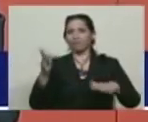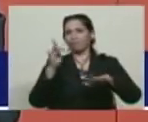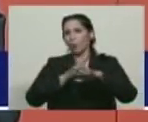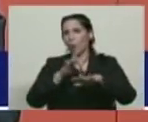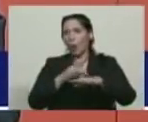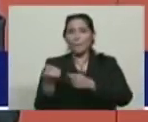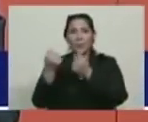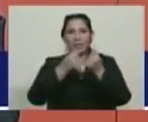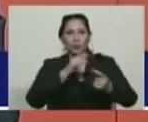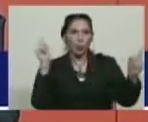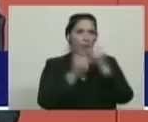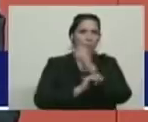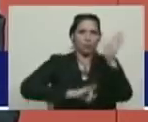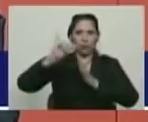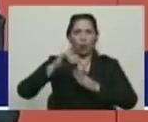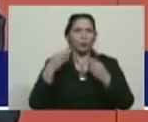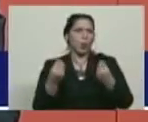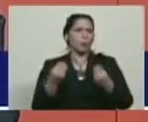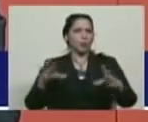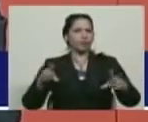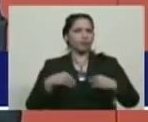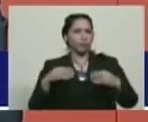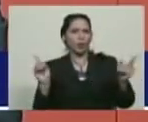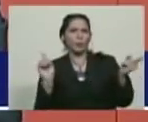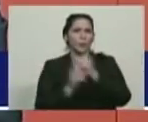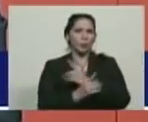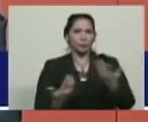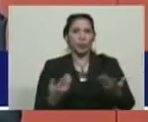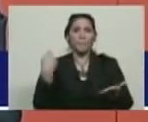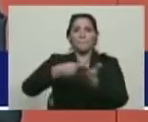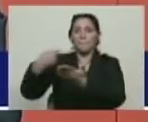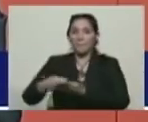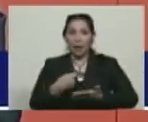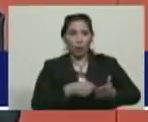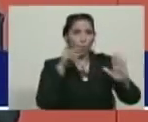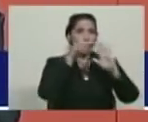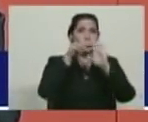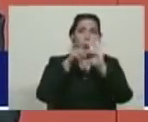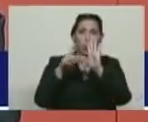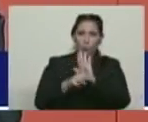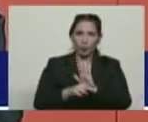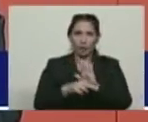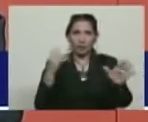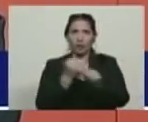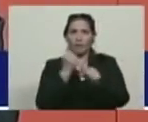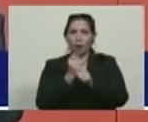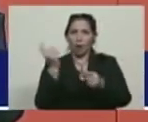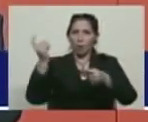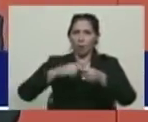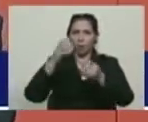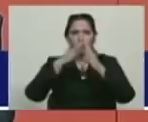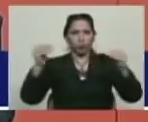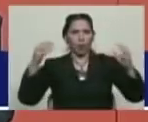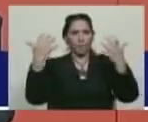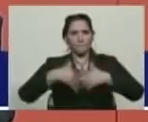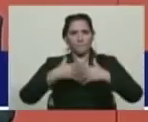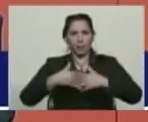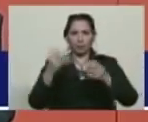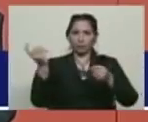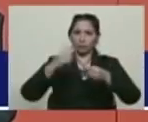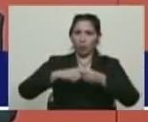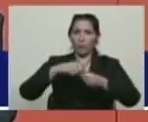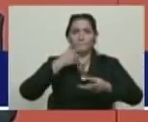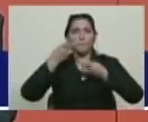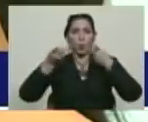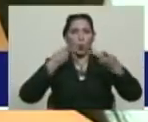mayor nos referimos al hecho de el pago de la nómina de trabajadores de todas las empresas involucradas en esta